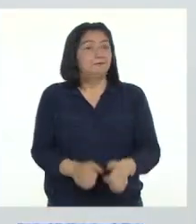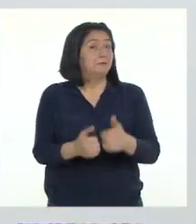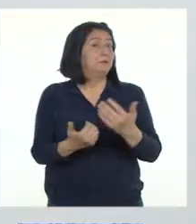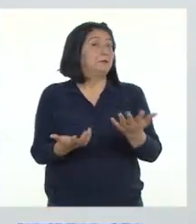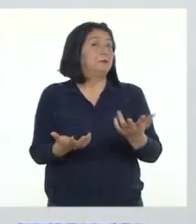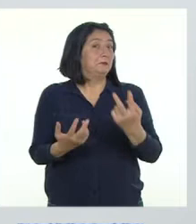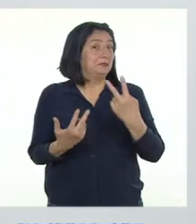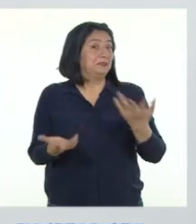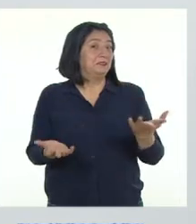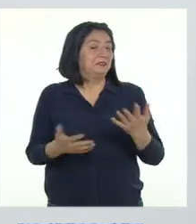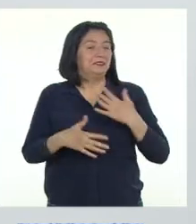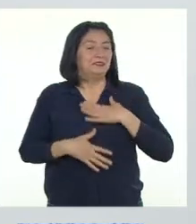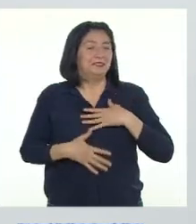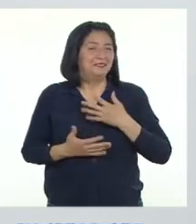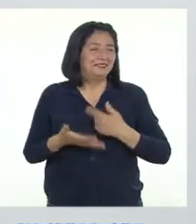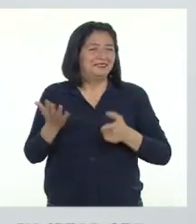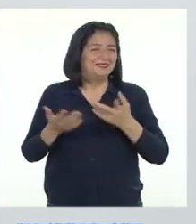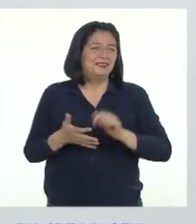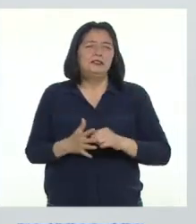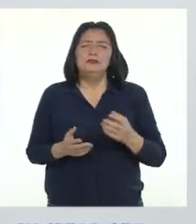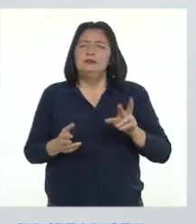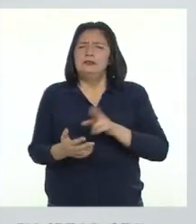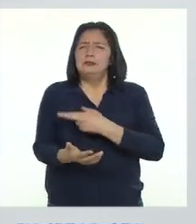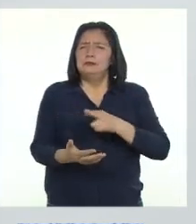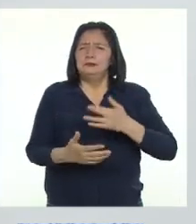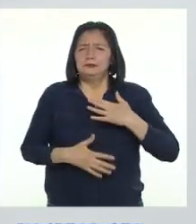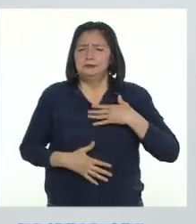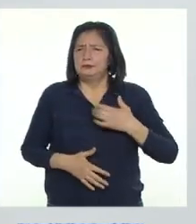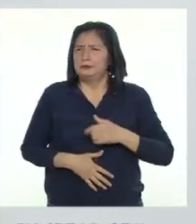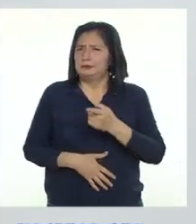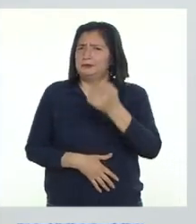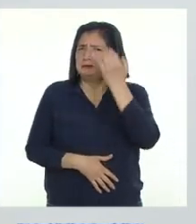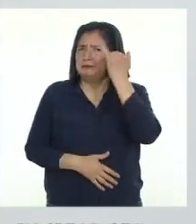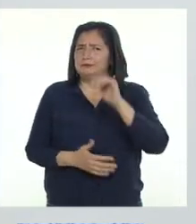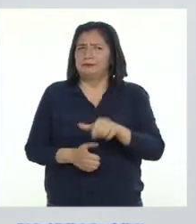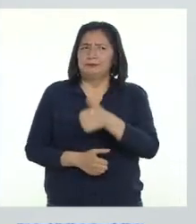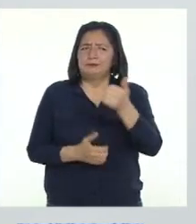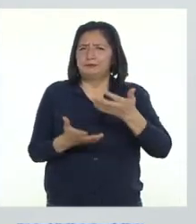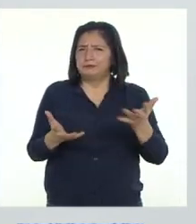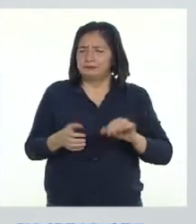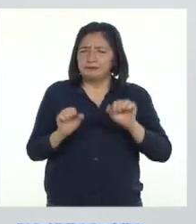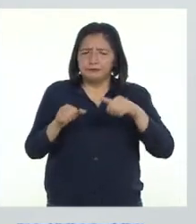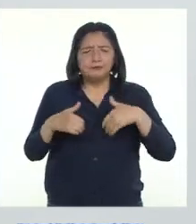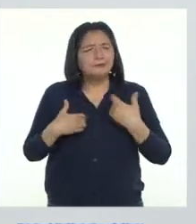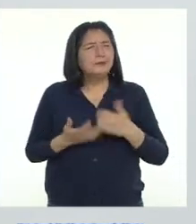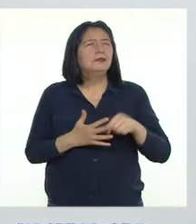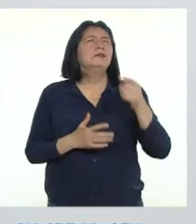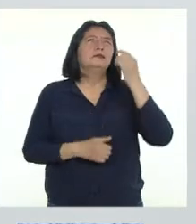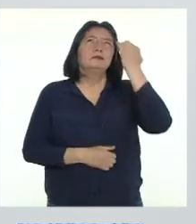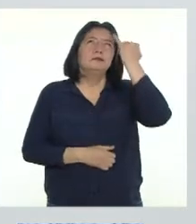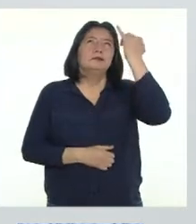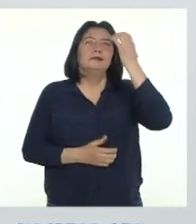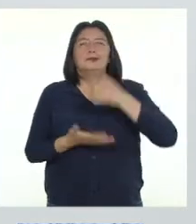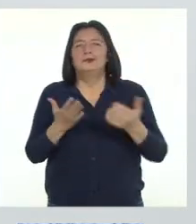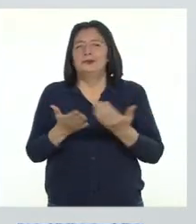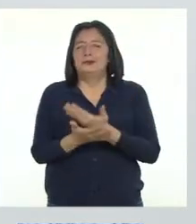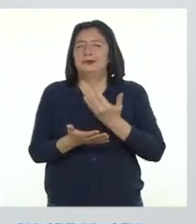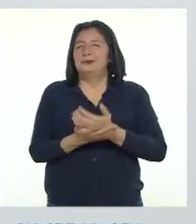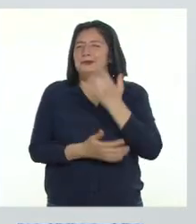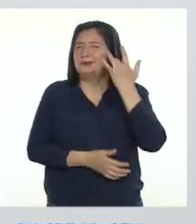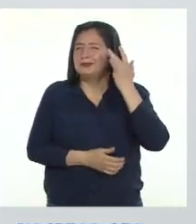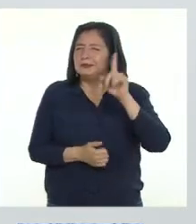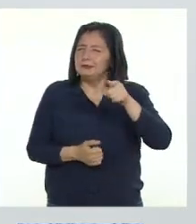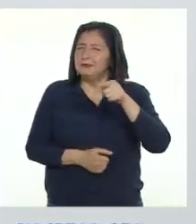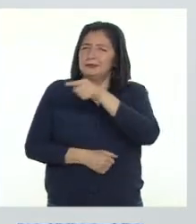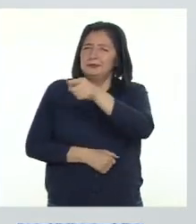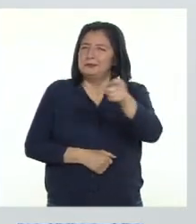¿Vieron qué divertido es generar ritmos con nuestro cuerpo? Imagínense de qué otras cosas nos podemos inspirar para crear nuevos sonidos. Así que